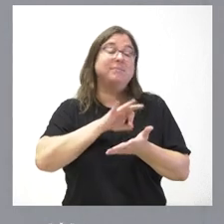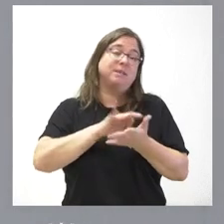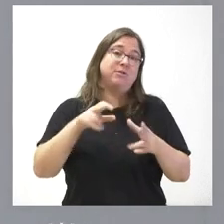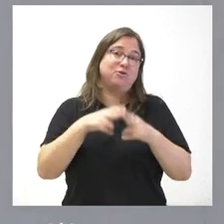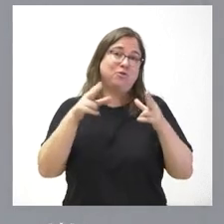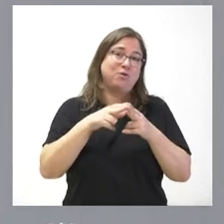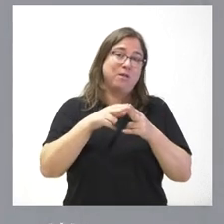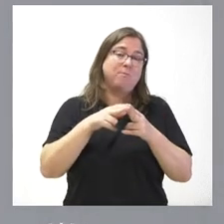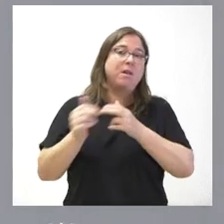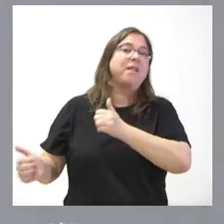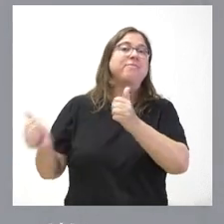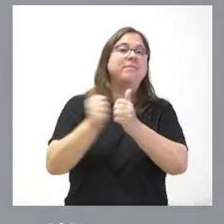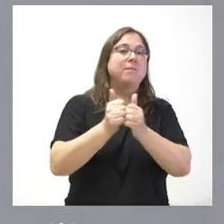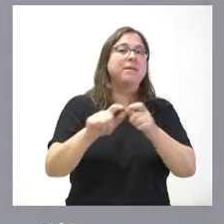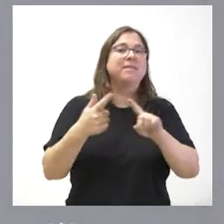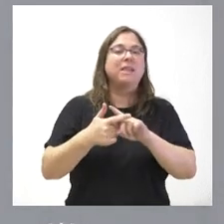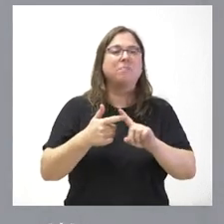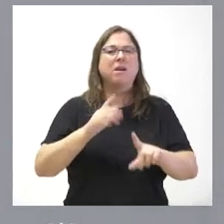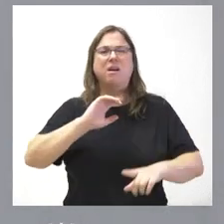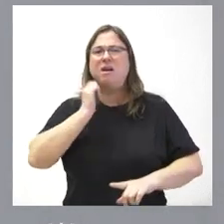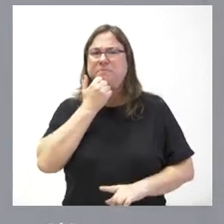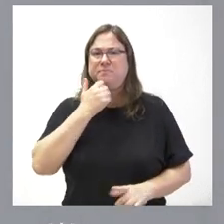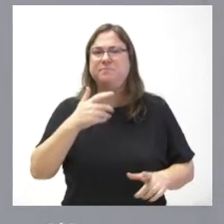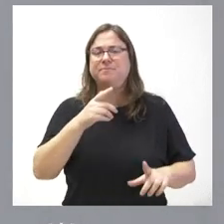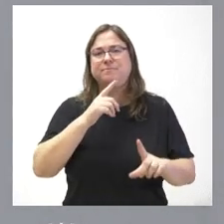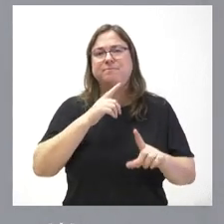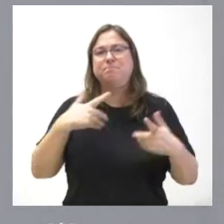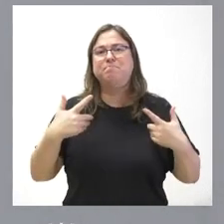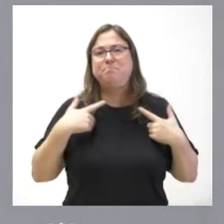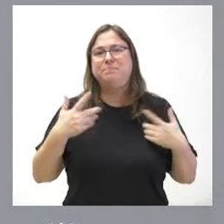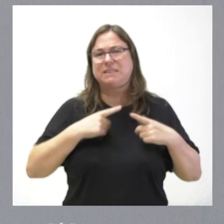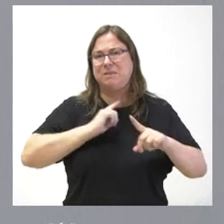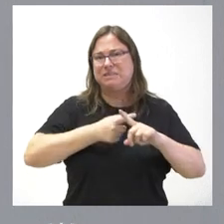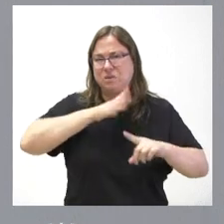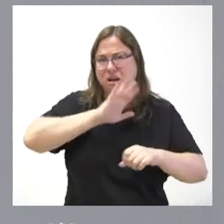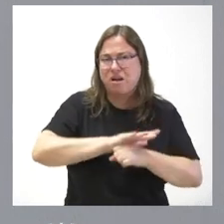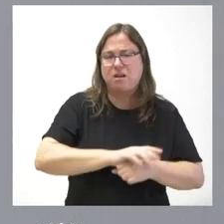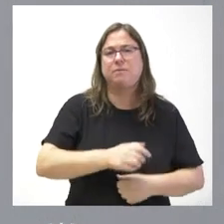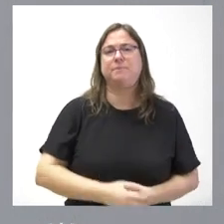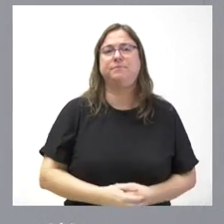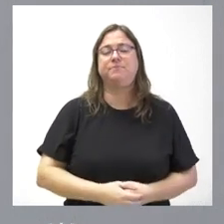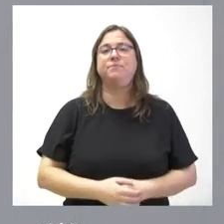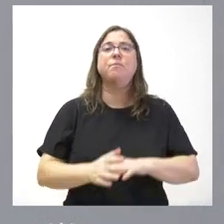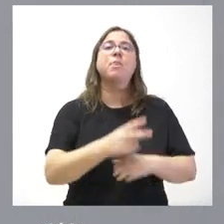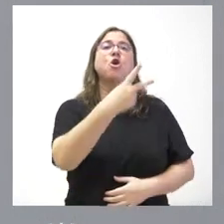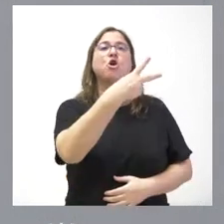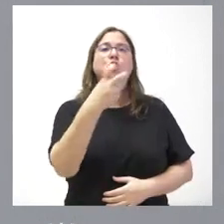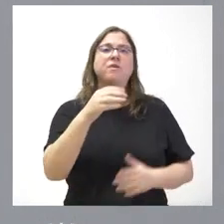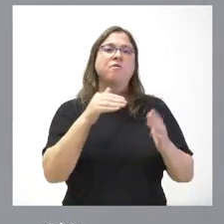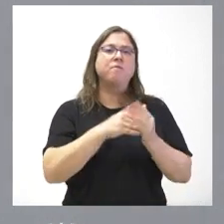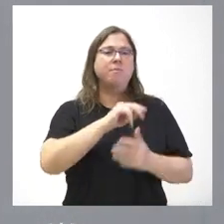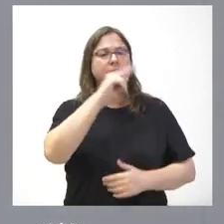el ámbito de la dependencia y en el ámbito de las agresiones a Víctimas de violencia sexual 200,000